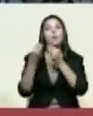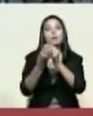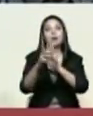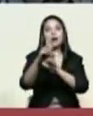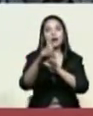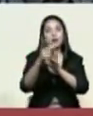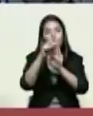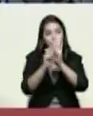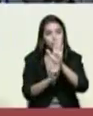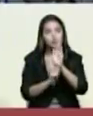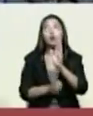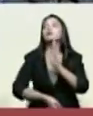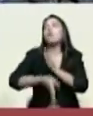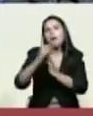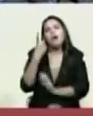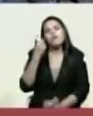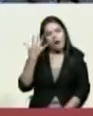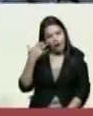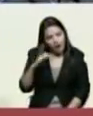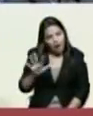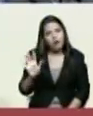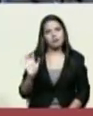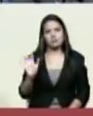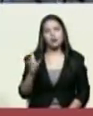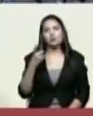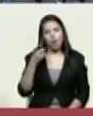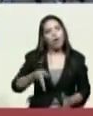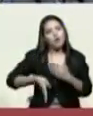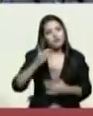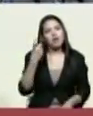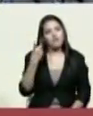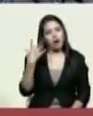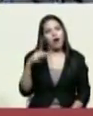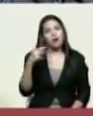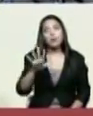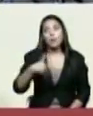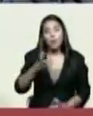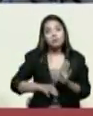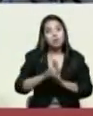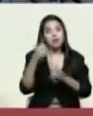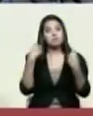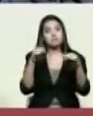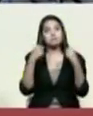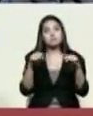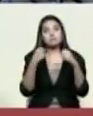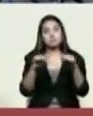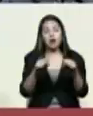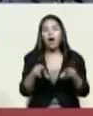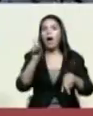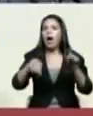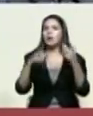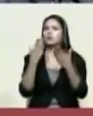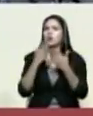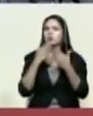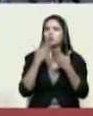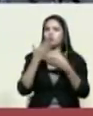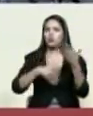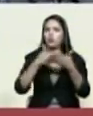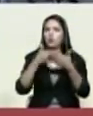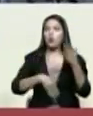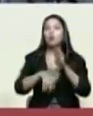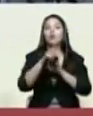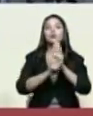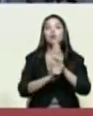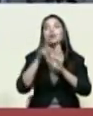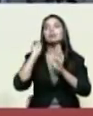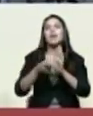constitución, que todavía le falta, por supuesto, para desarrollar. Según estudios, una